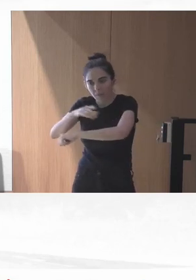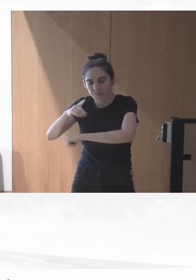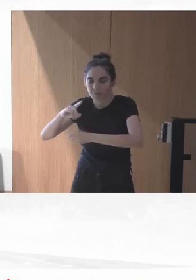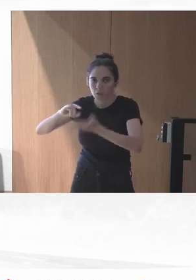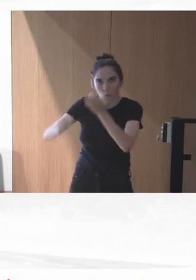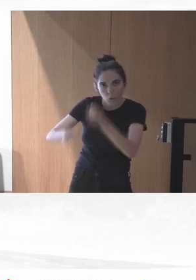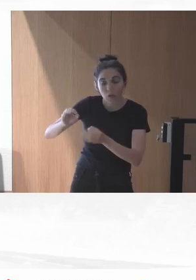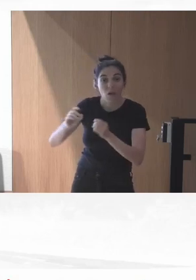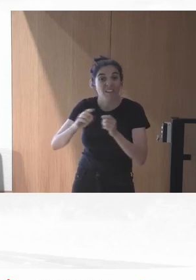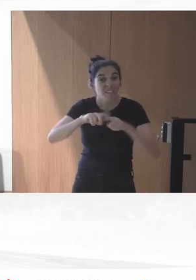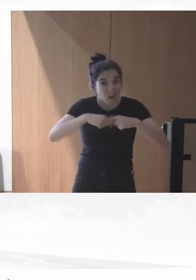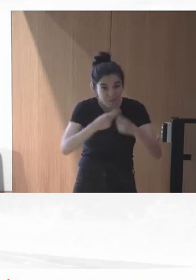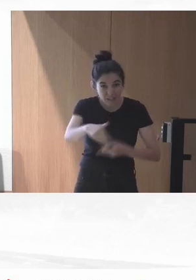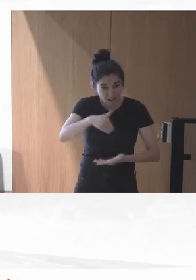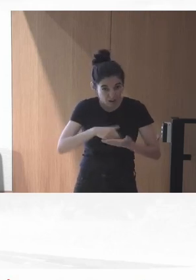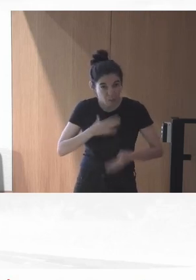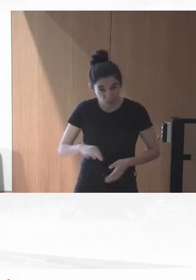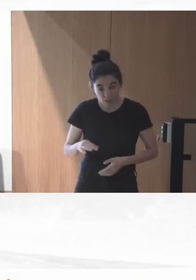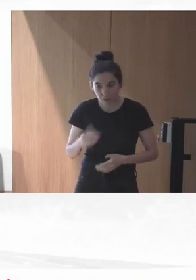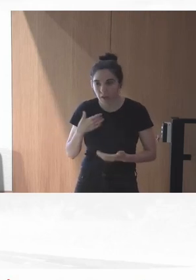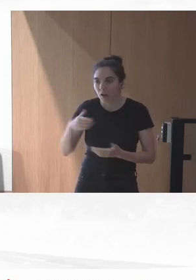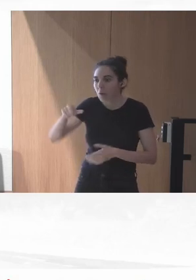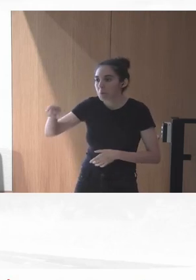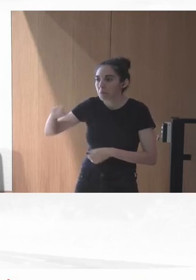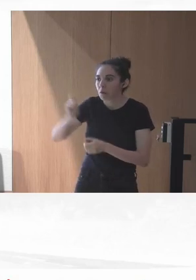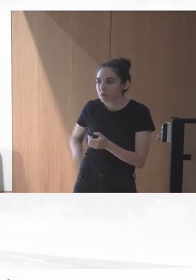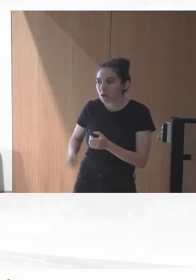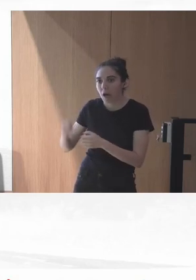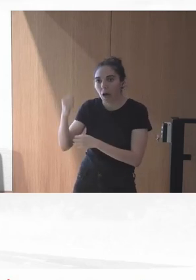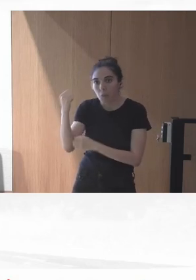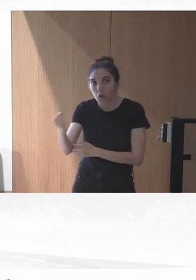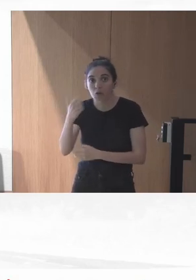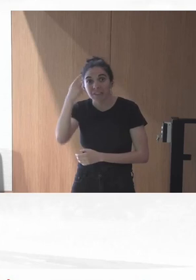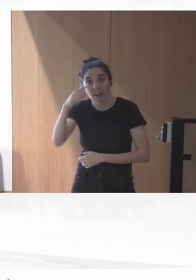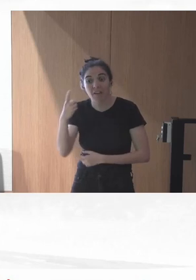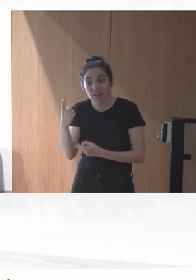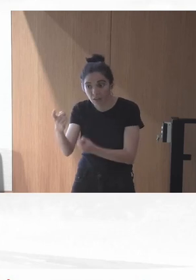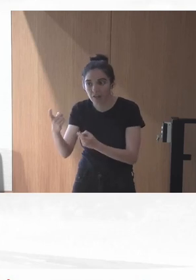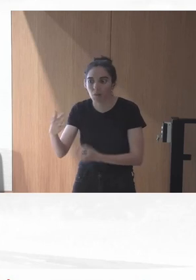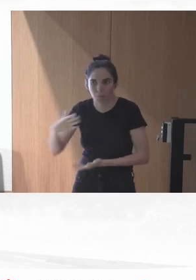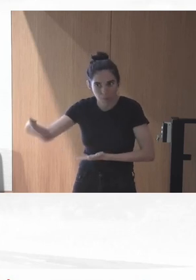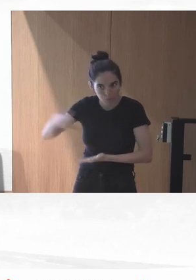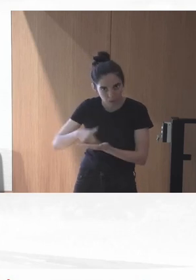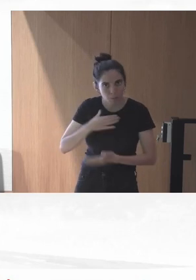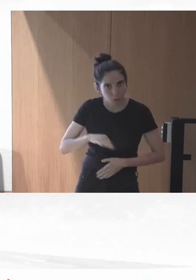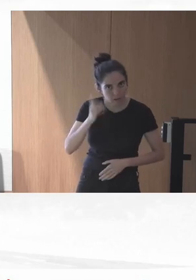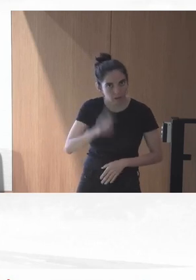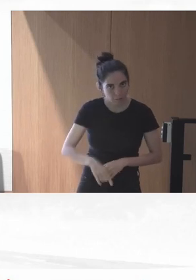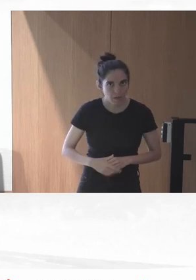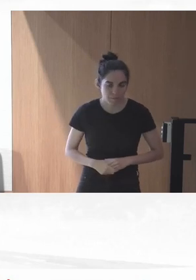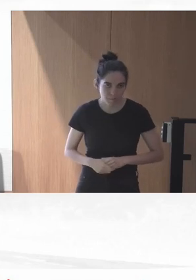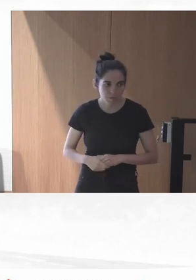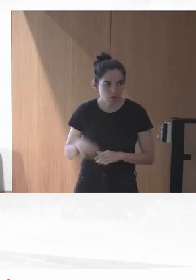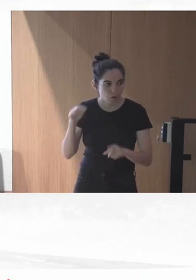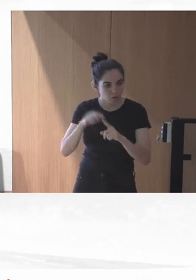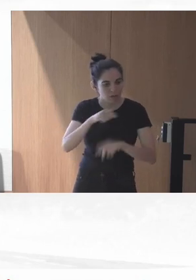familiares e incluso personas profesionales de apoyo que estén trabajando con la persona y sean conocedores de esta necesidad para que la persona con discapacidad